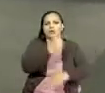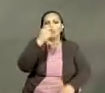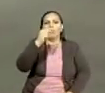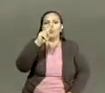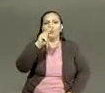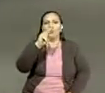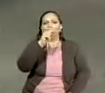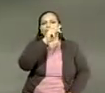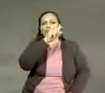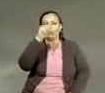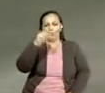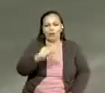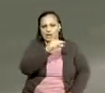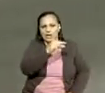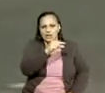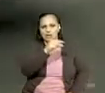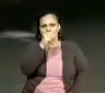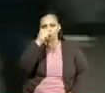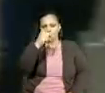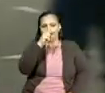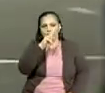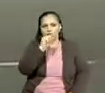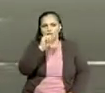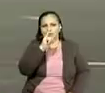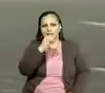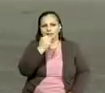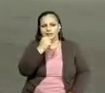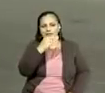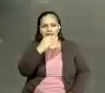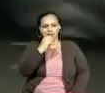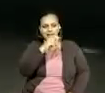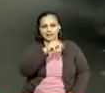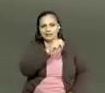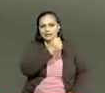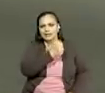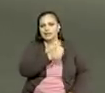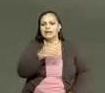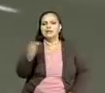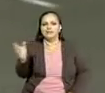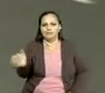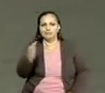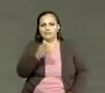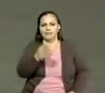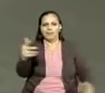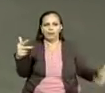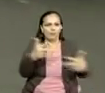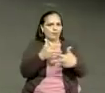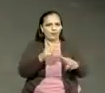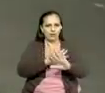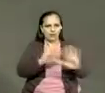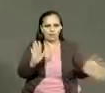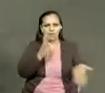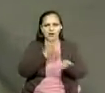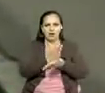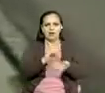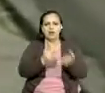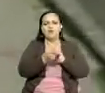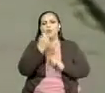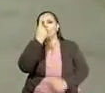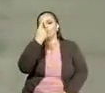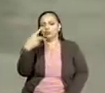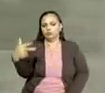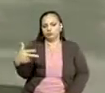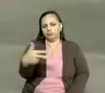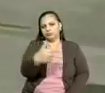también en torno a la acción de tránsito, el trabajo de tránsito que se va a desarrollar acá para prevenir a